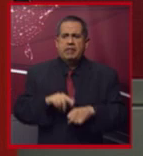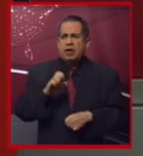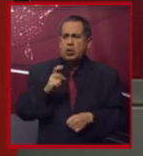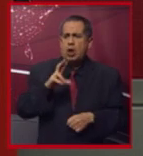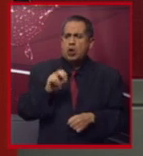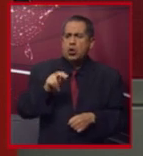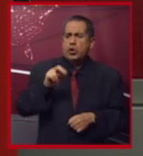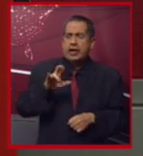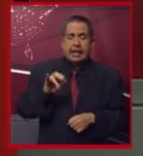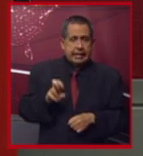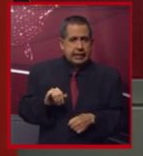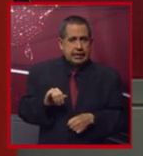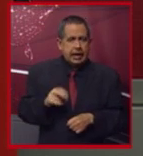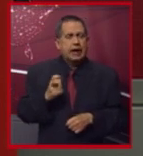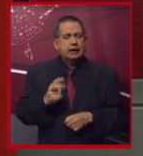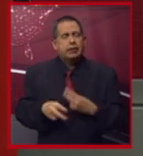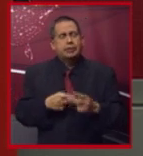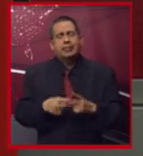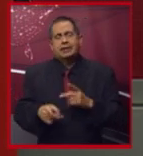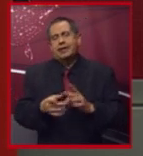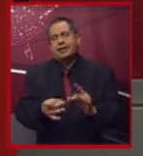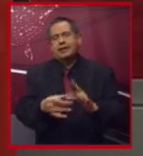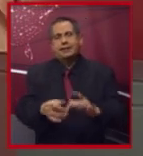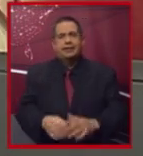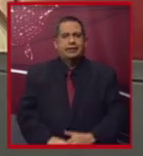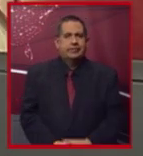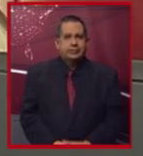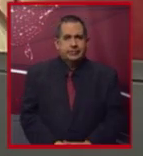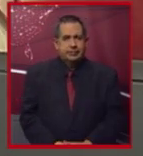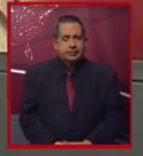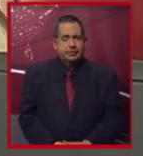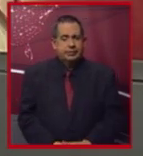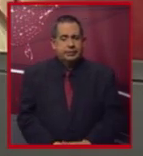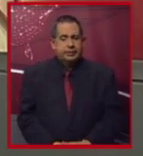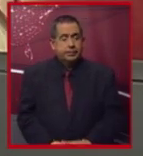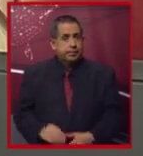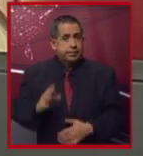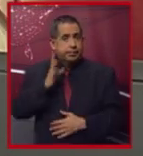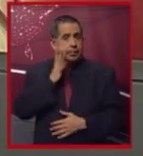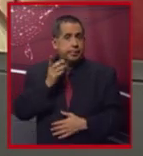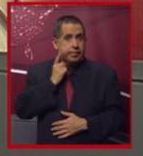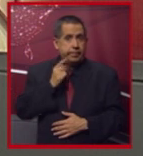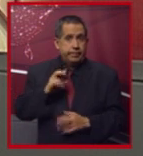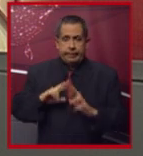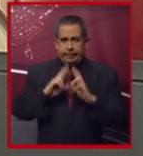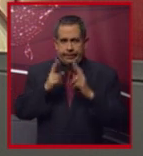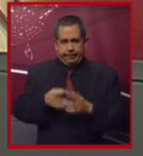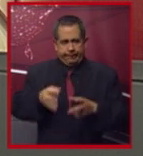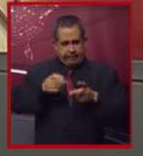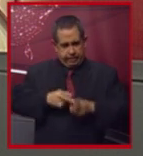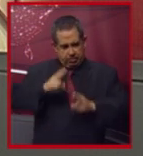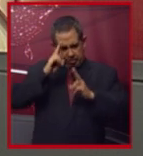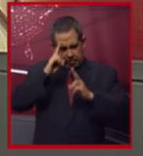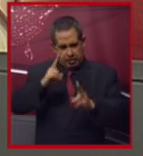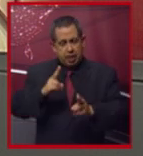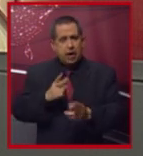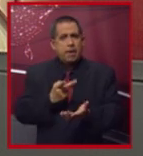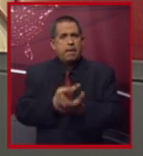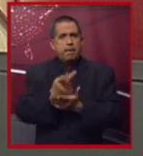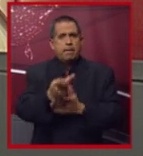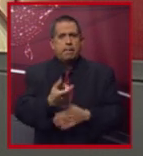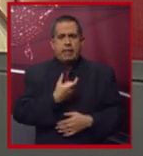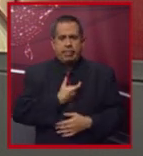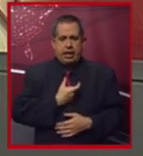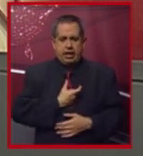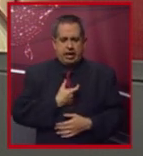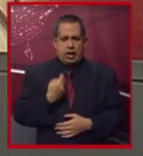Neri, vamos a iniciar este espacio informativo. En la Cámara de Diputados, en sesión solemne, se otorgó la medalla al mérito cívico que